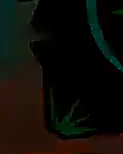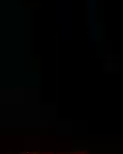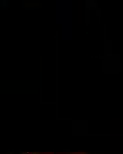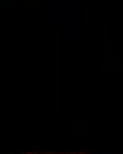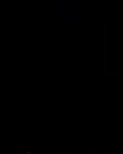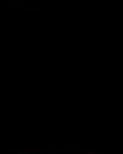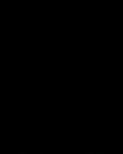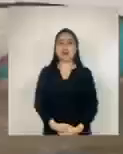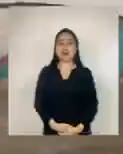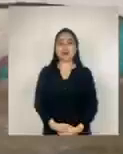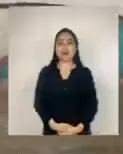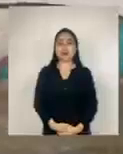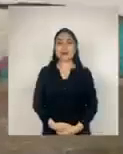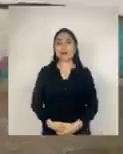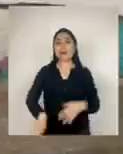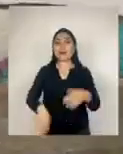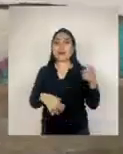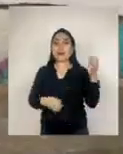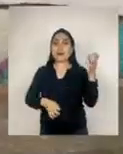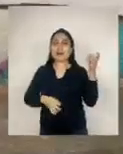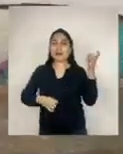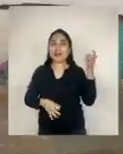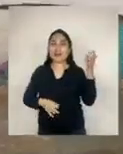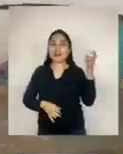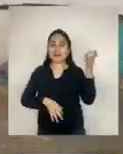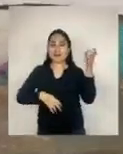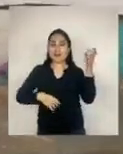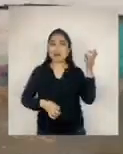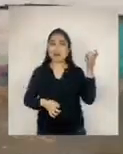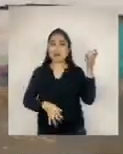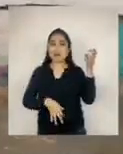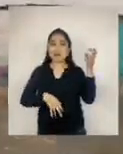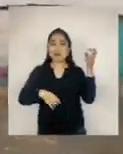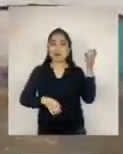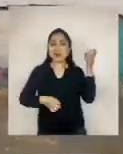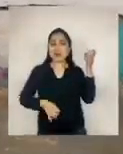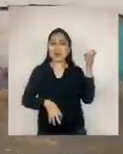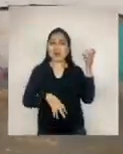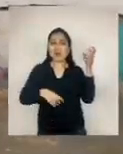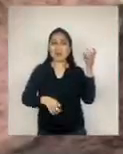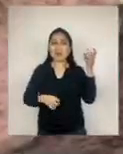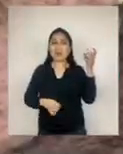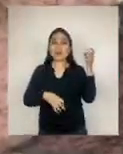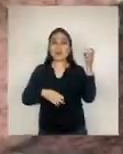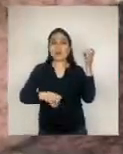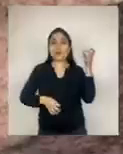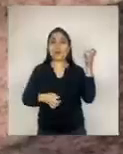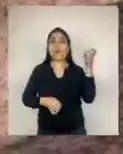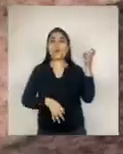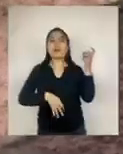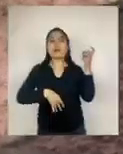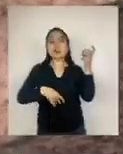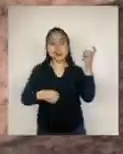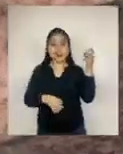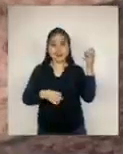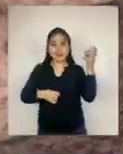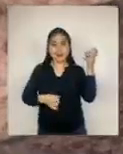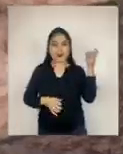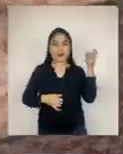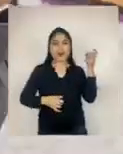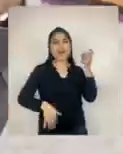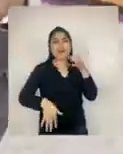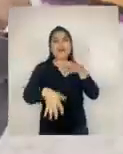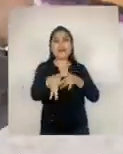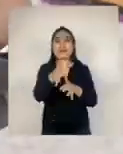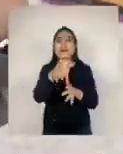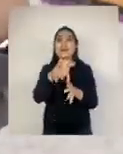de llegar a septiembre ya. Quedan 14 días para el plebiscito, entonces estamos llegando muy